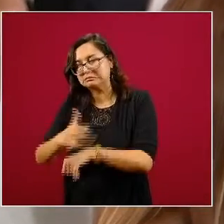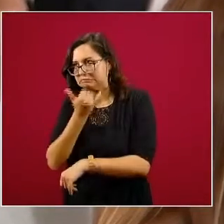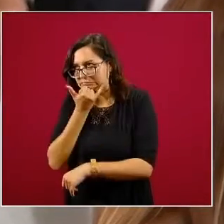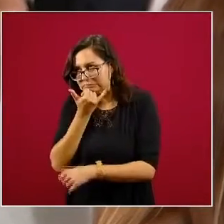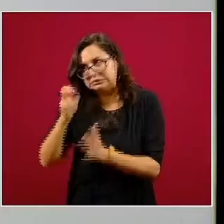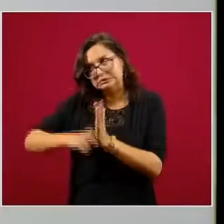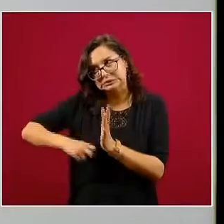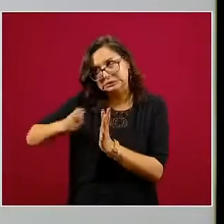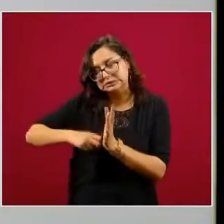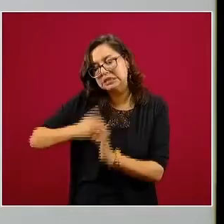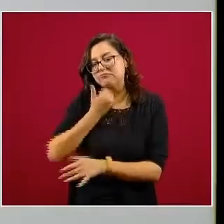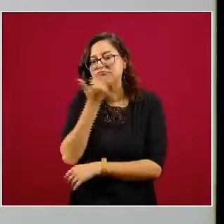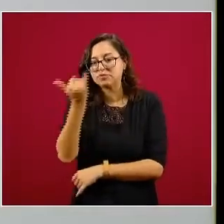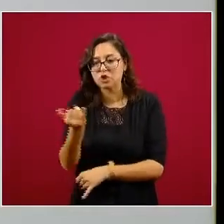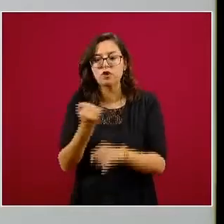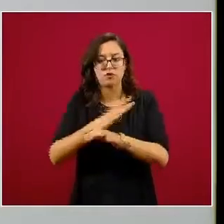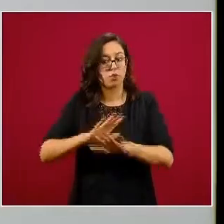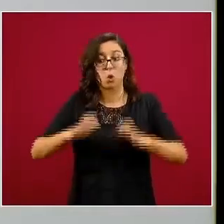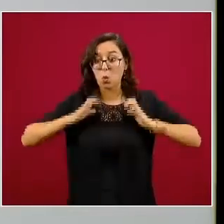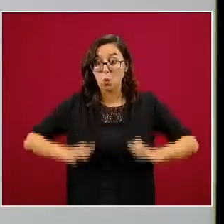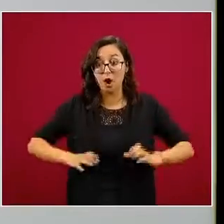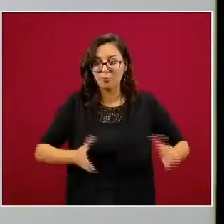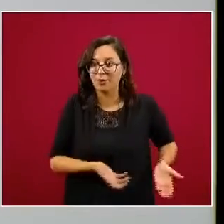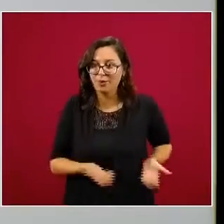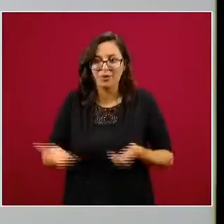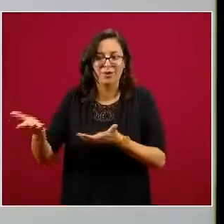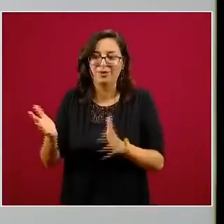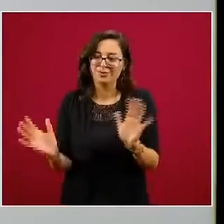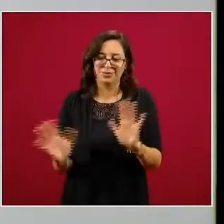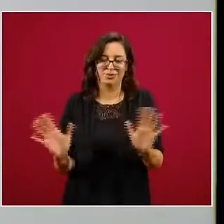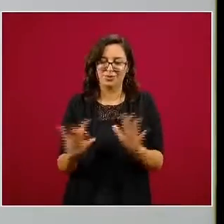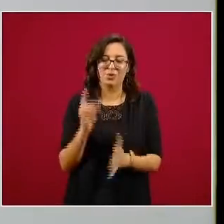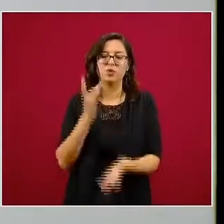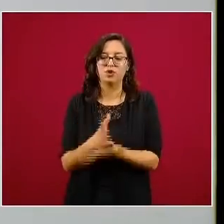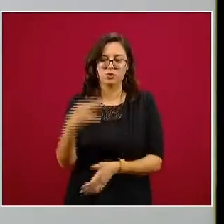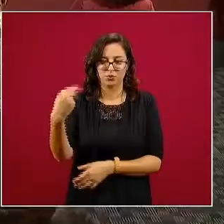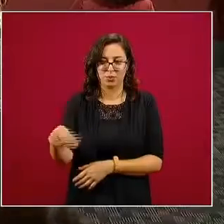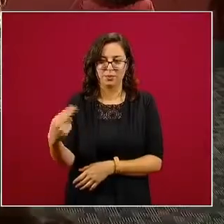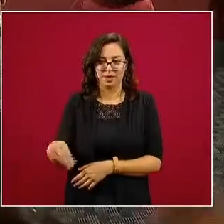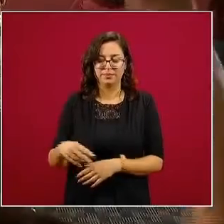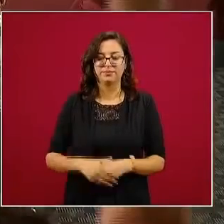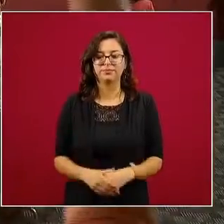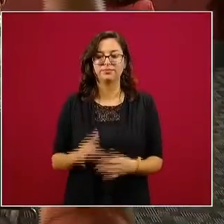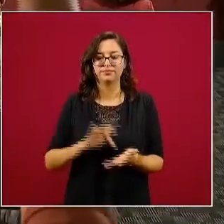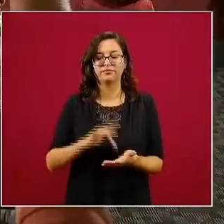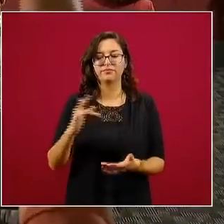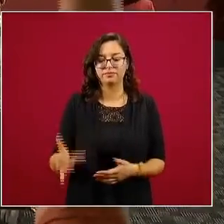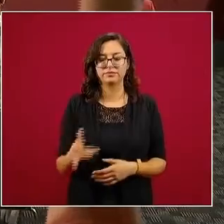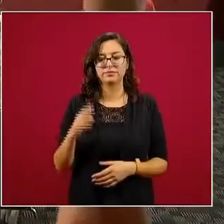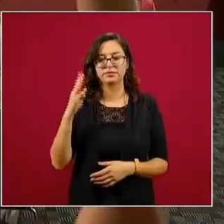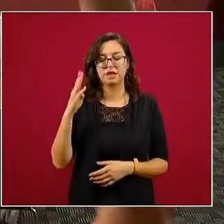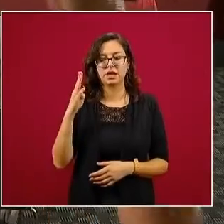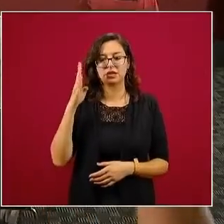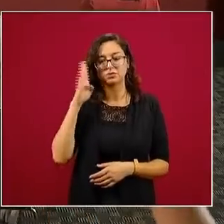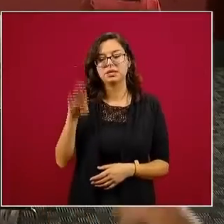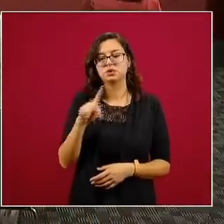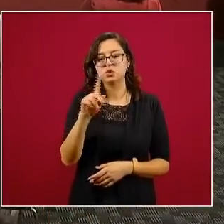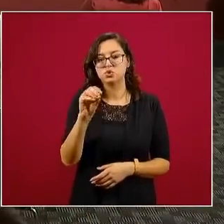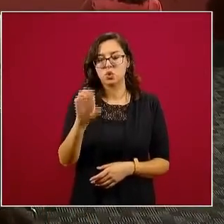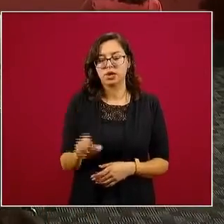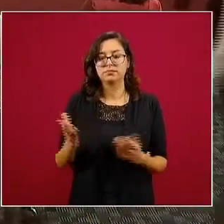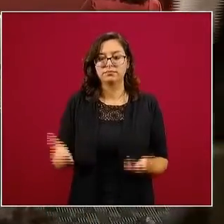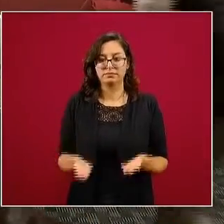las medidas de confinamiento, de sana distancia, y en la parte del sistema de salud han ido avanzando de acuerdo a un